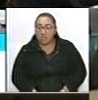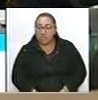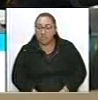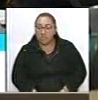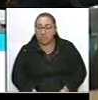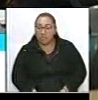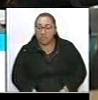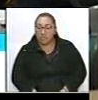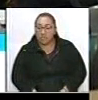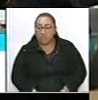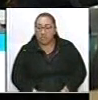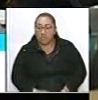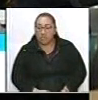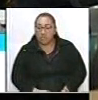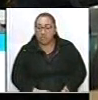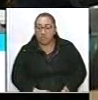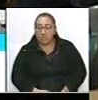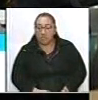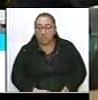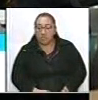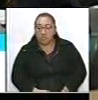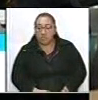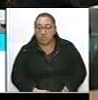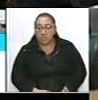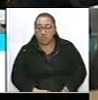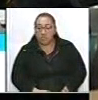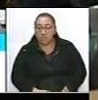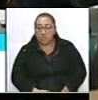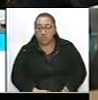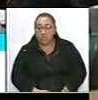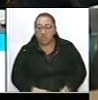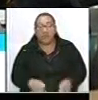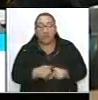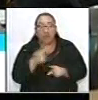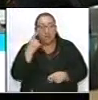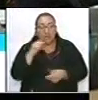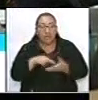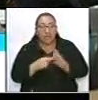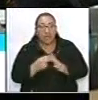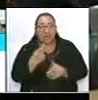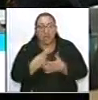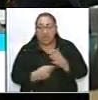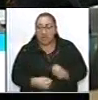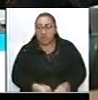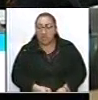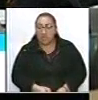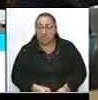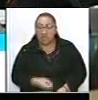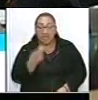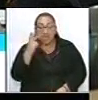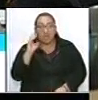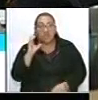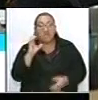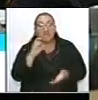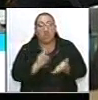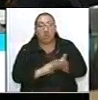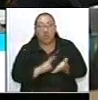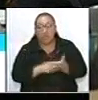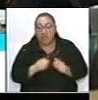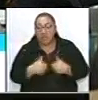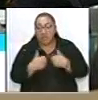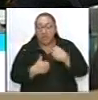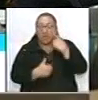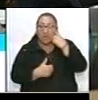parcial esos datos. También estaba pensando que se cree un seguro de vida, porque